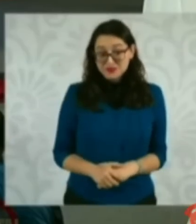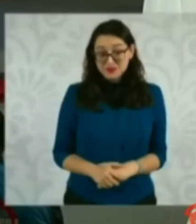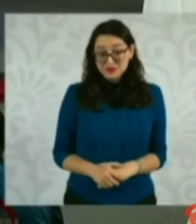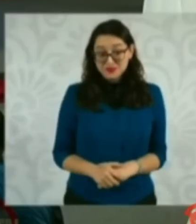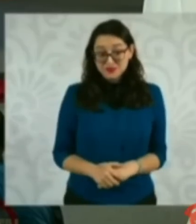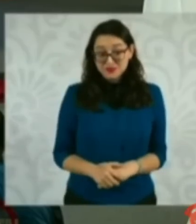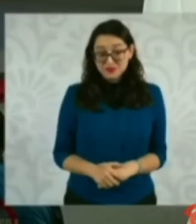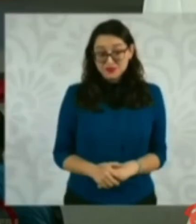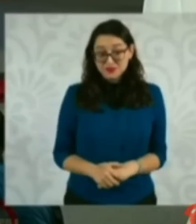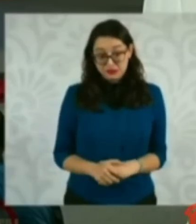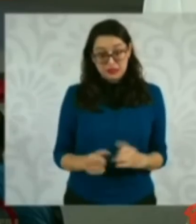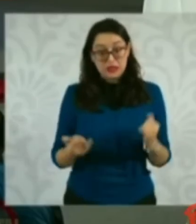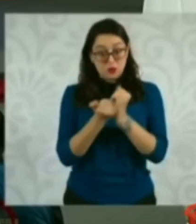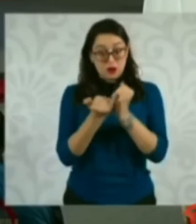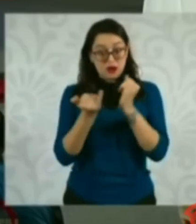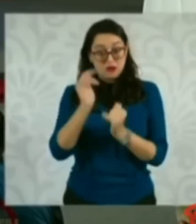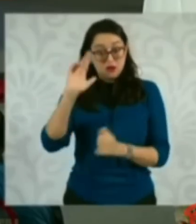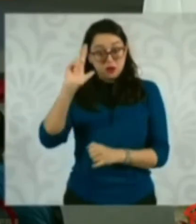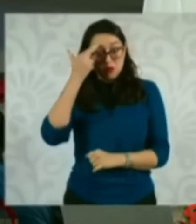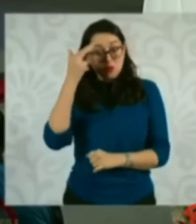Florence Cassés.